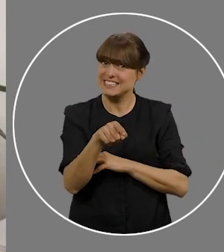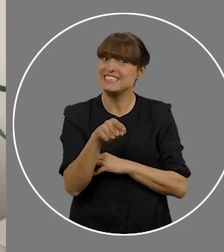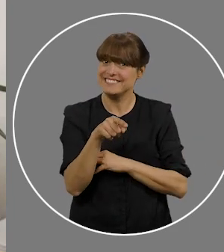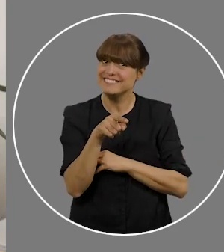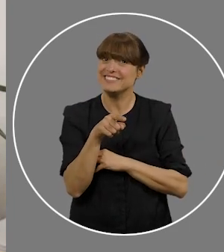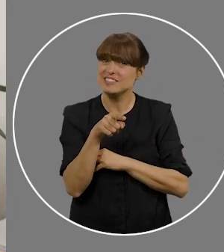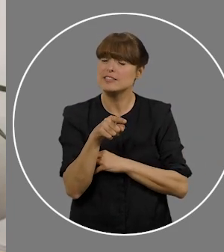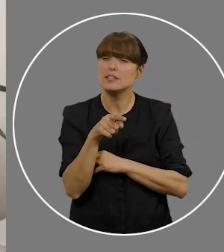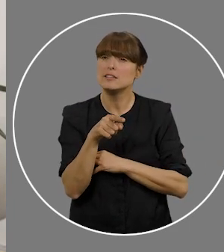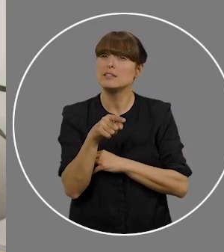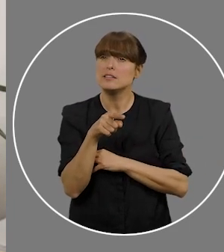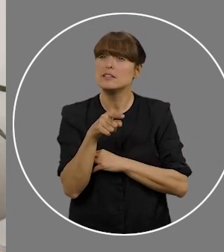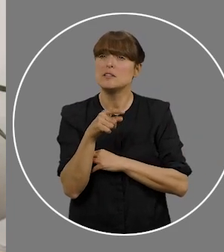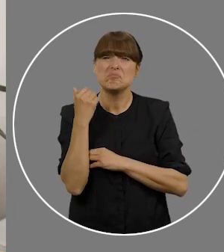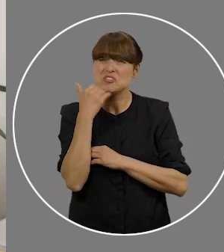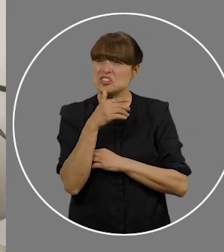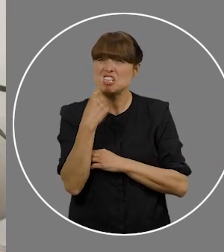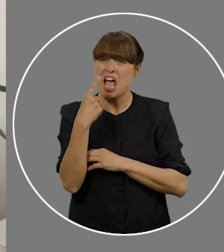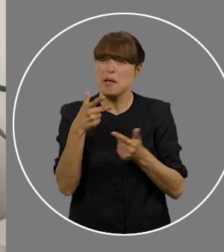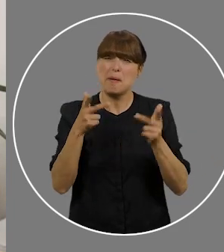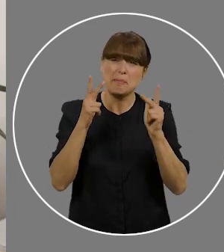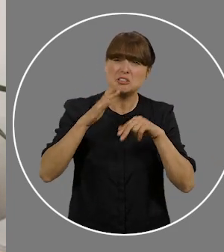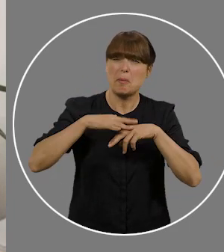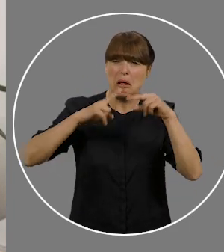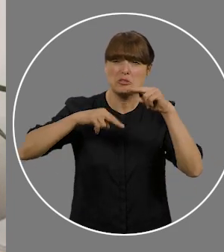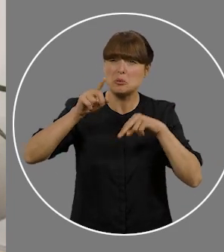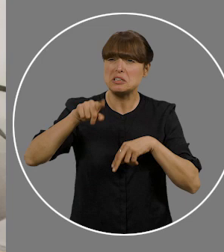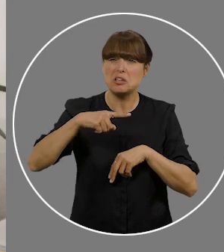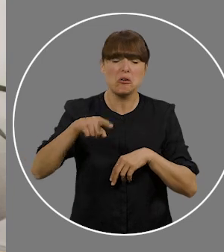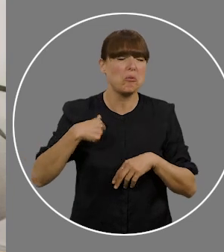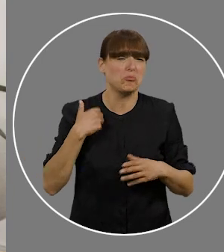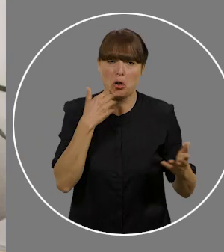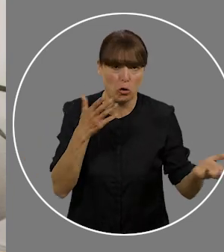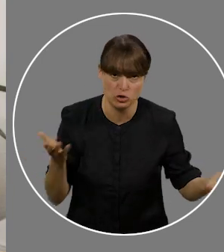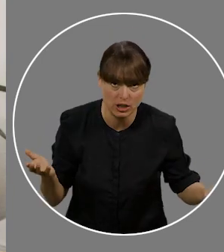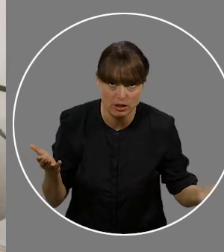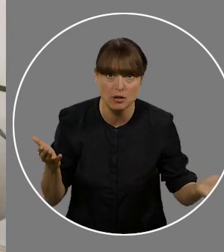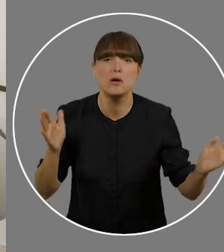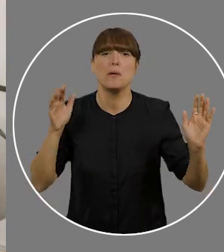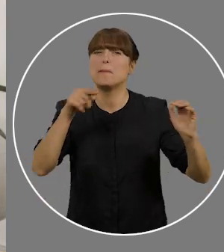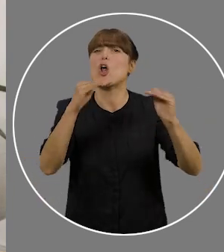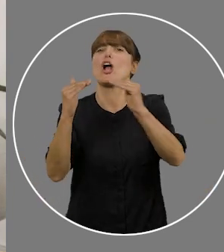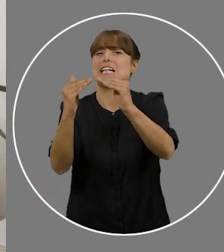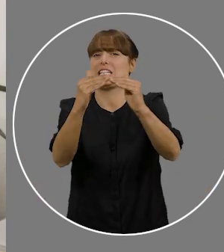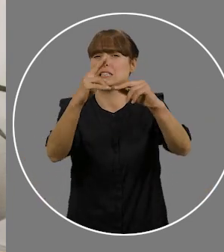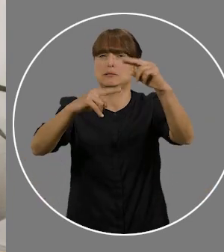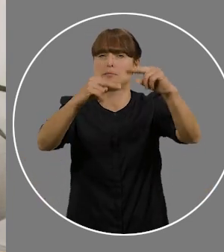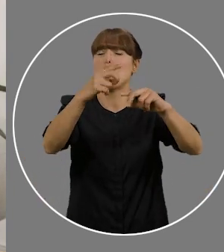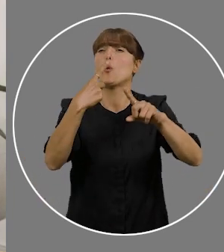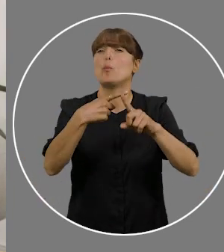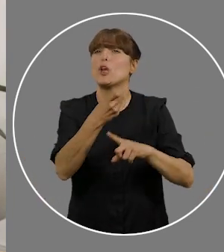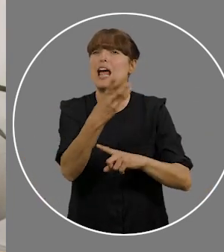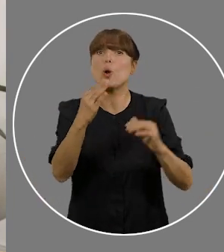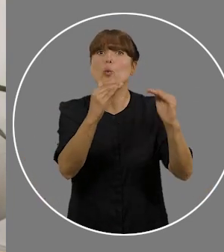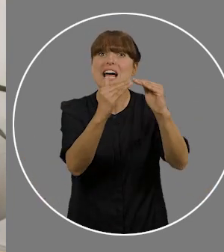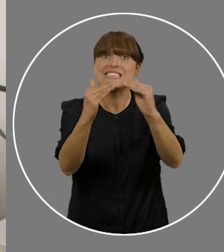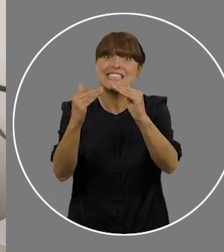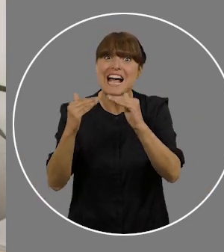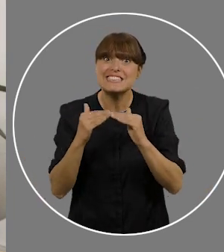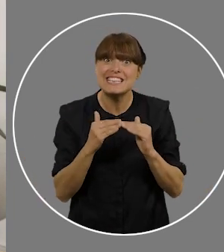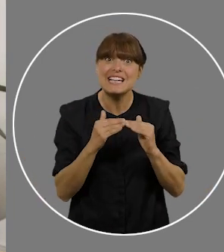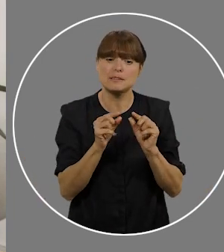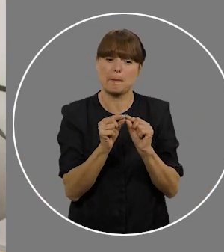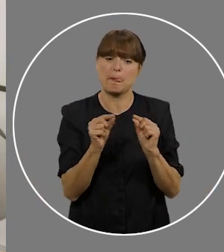hicieron unas casitas que el terreno, que yo no sé si tenían permiso o no tenían permiso.